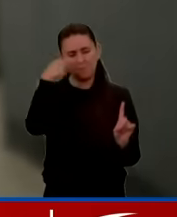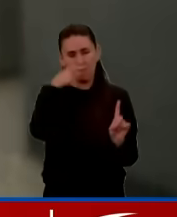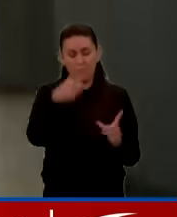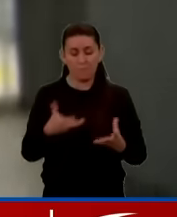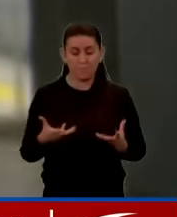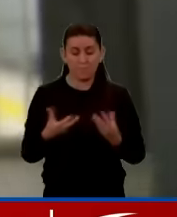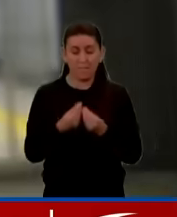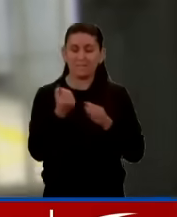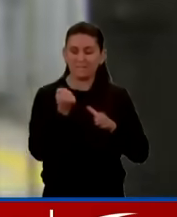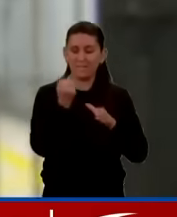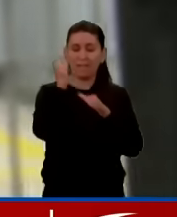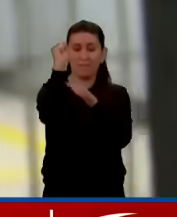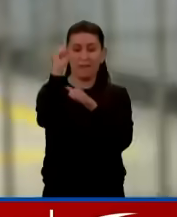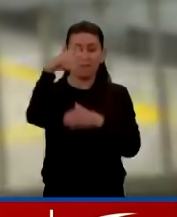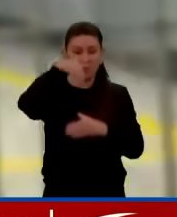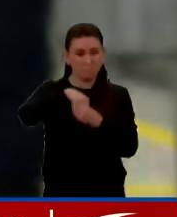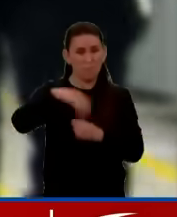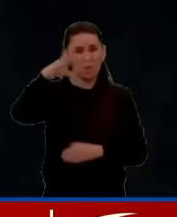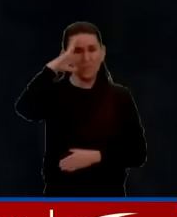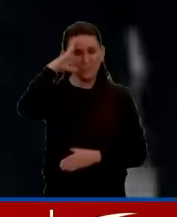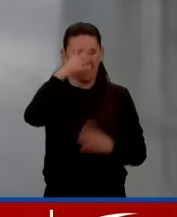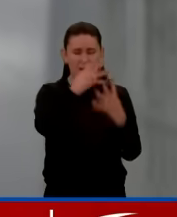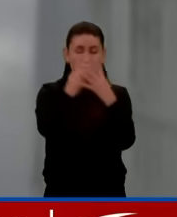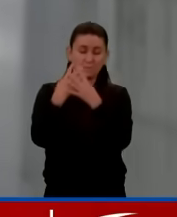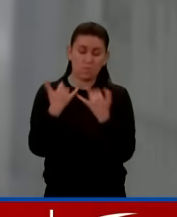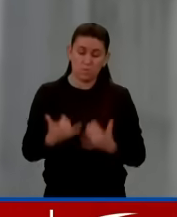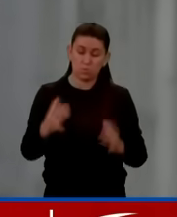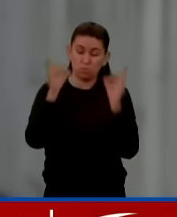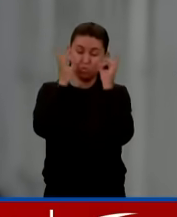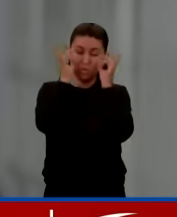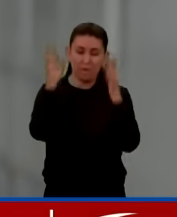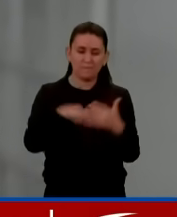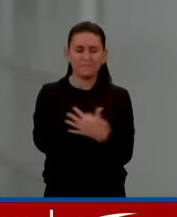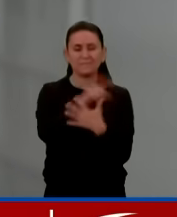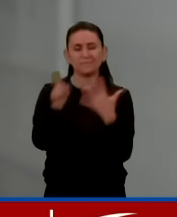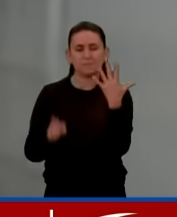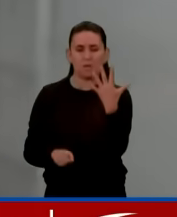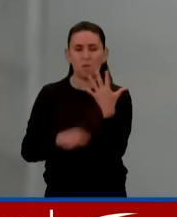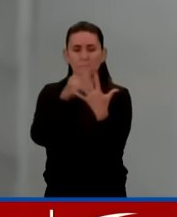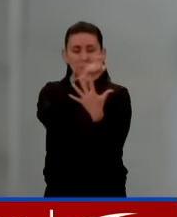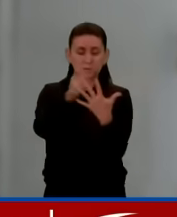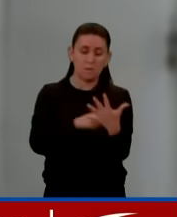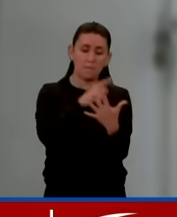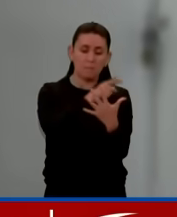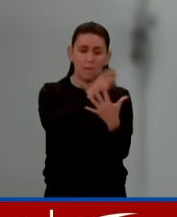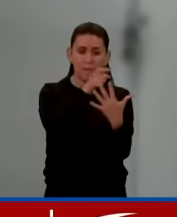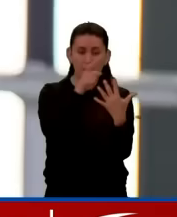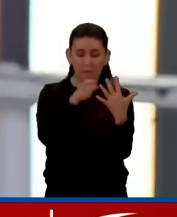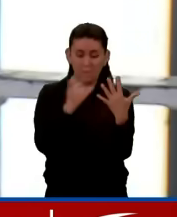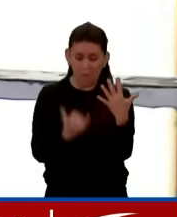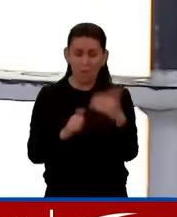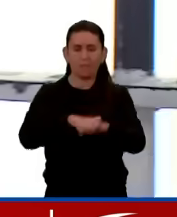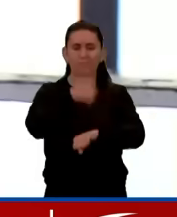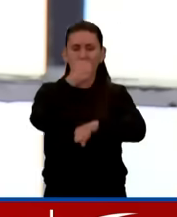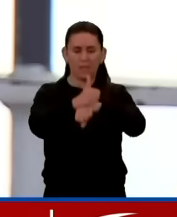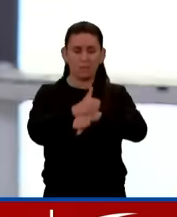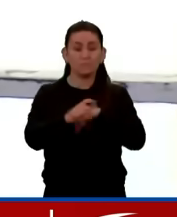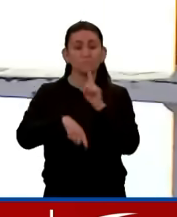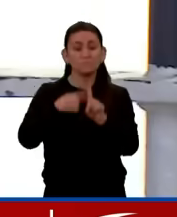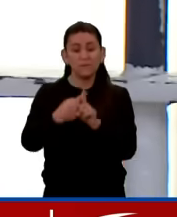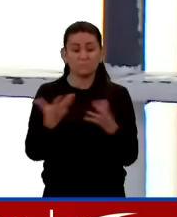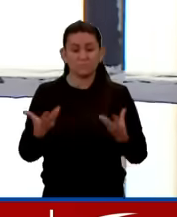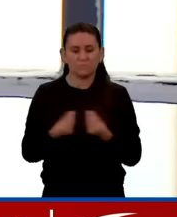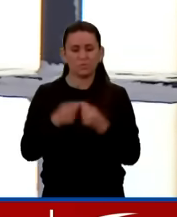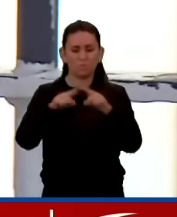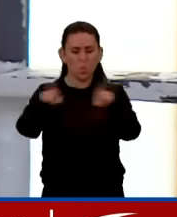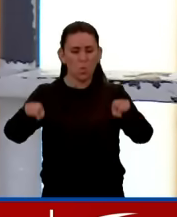la situación es de alta gravedad, ya que hasta el momento van 5 guardianes asesinados este año y han denunciado que la unidad de